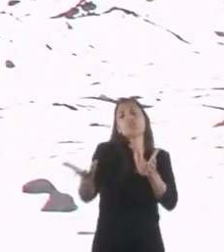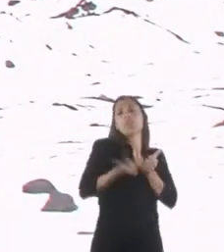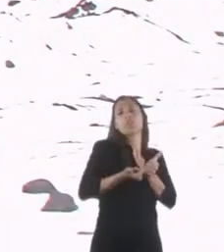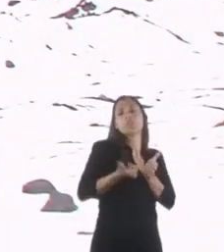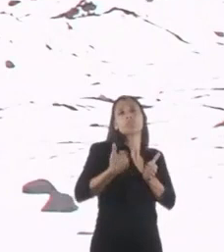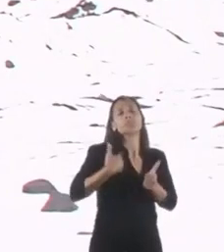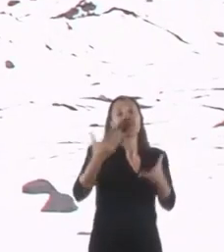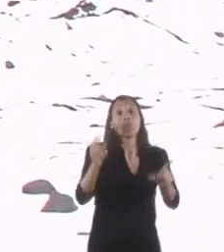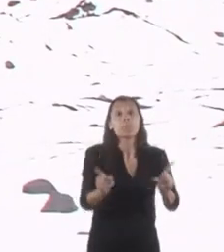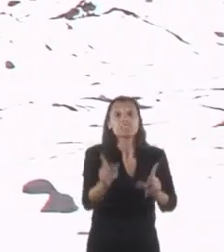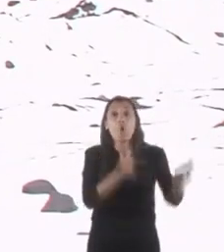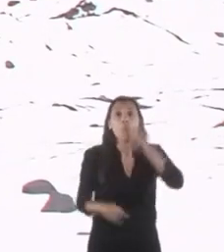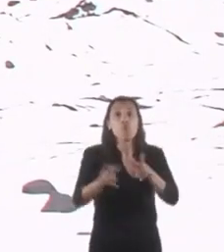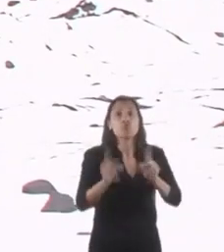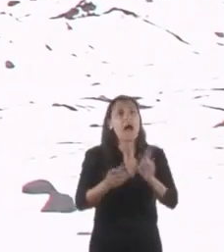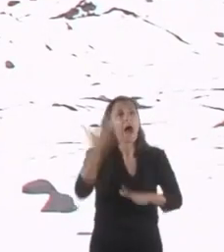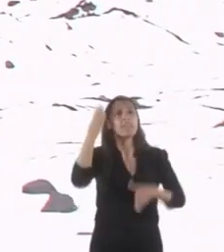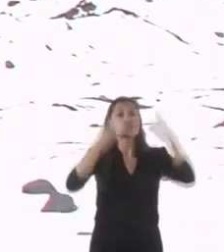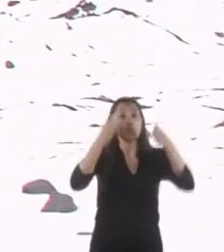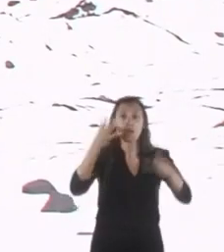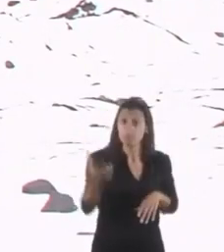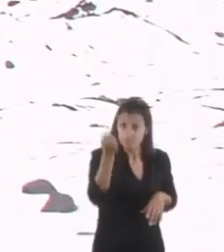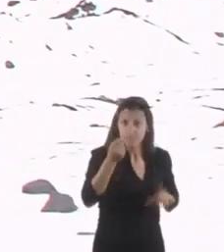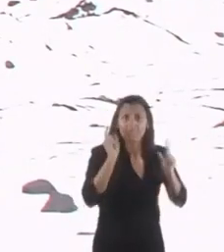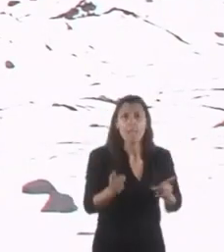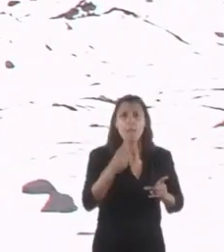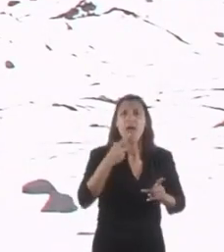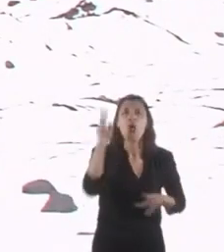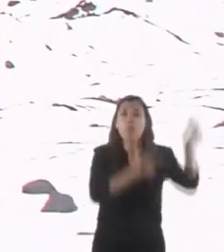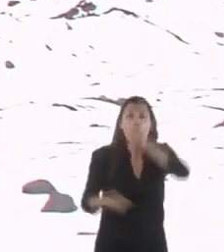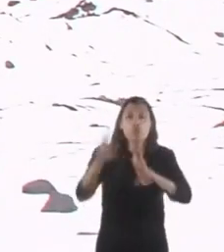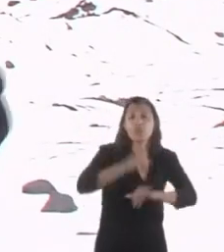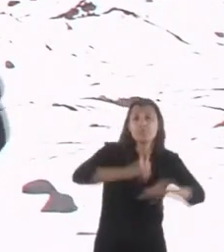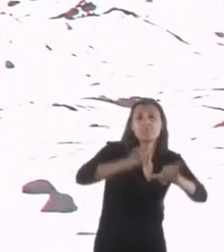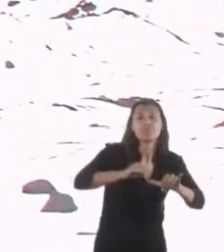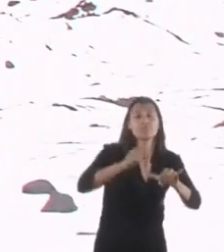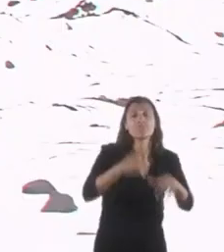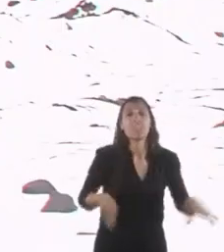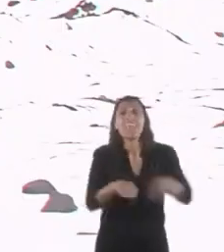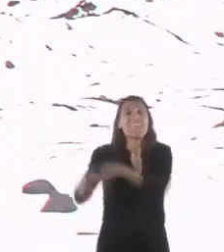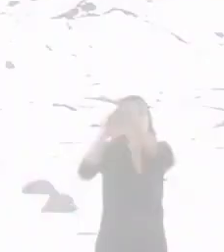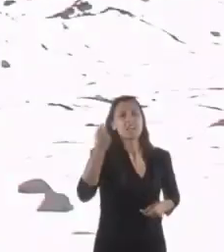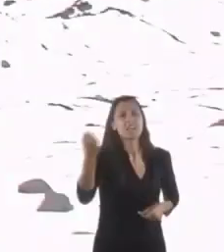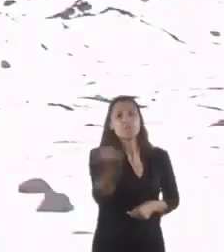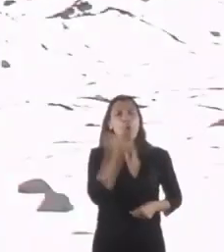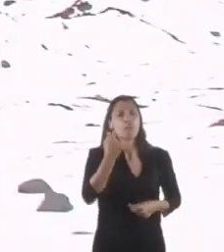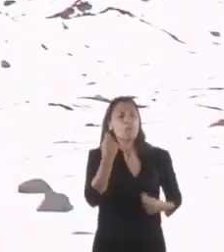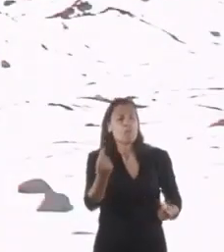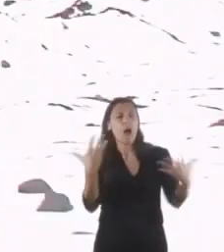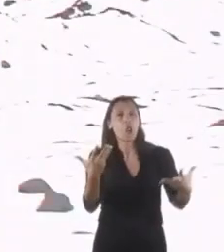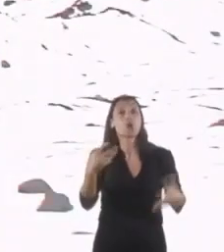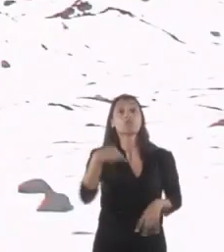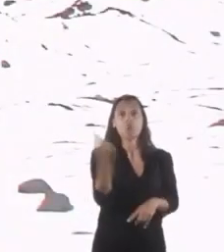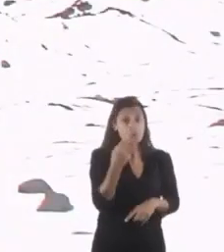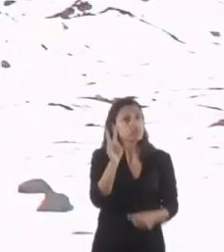hacer realidad esa utopía, también los estoy invitando a promover igualdad territorial a lo largo y a lo ancho del país. Vamos a